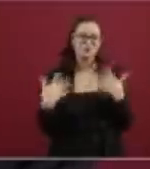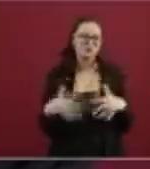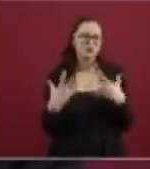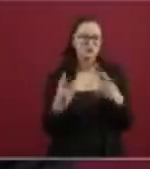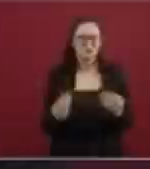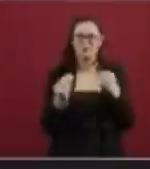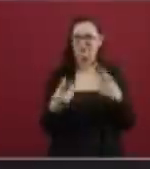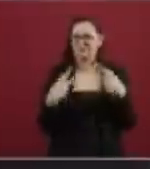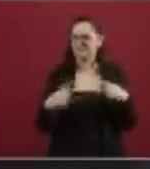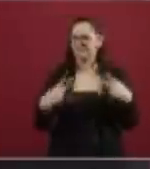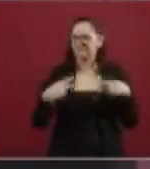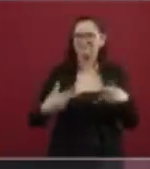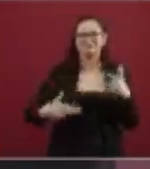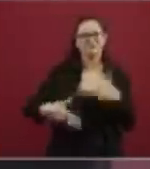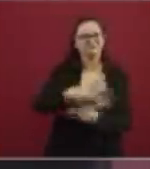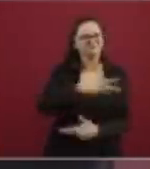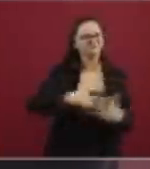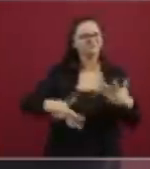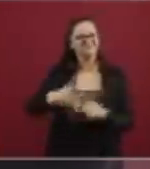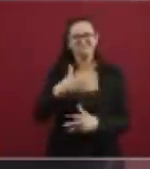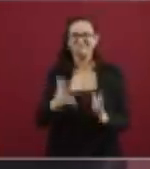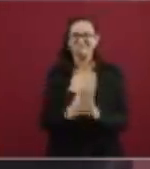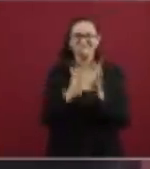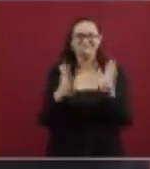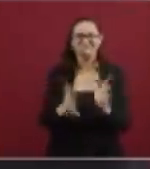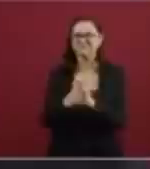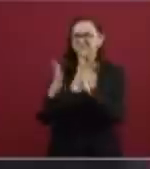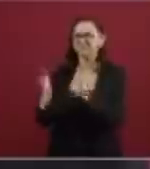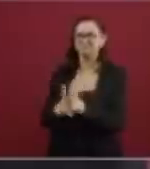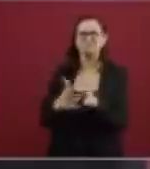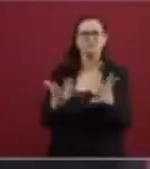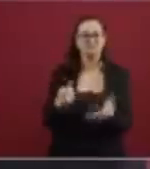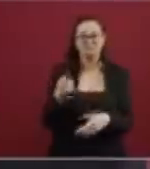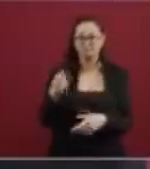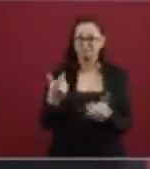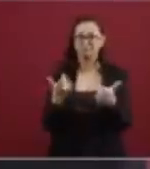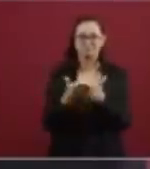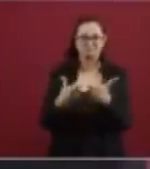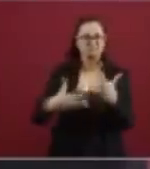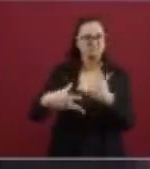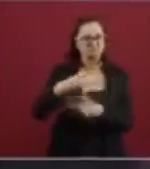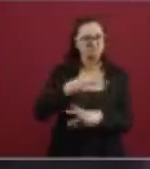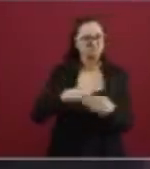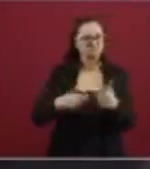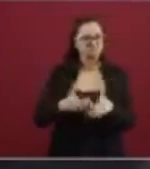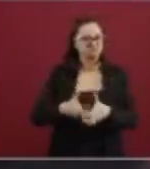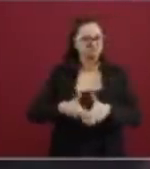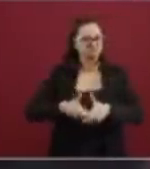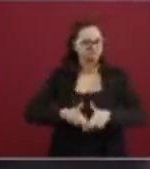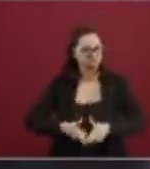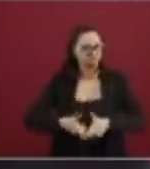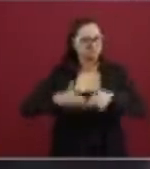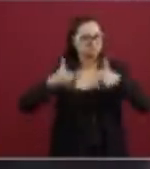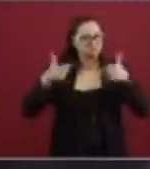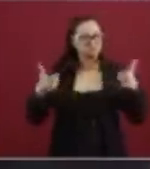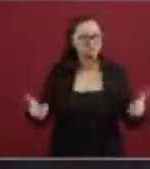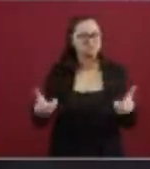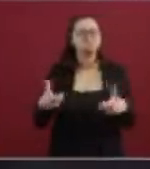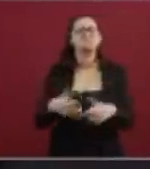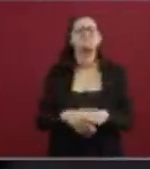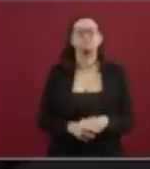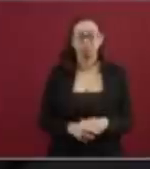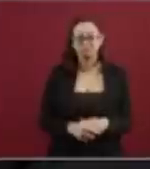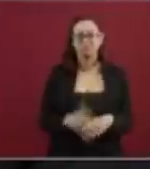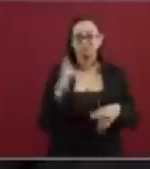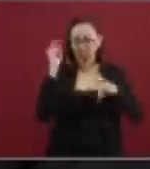importante, está creciendo el turismo, hay